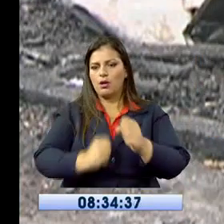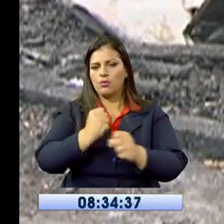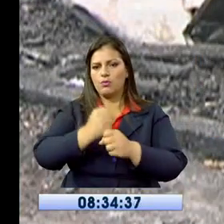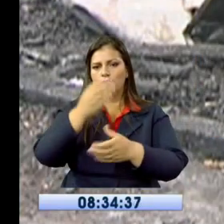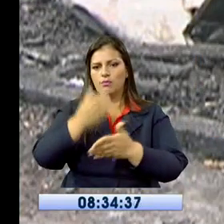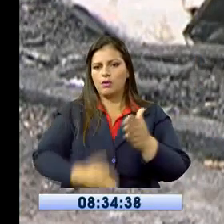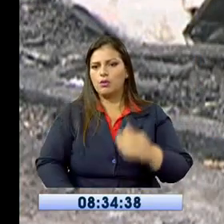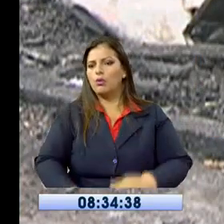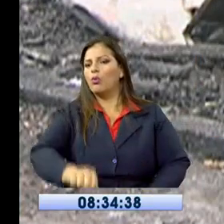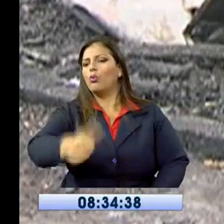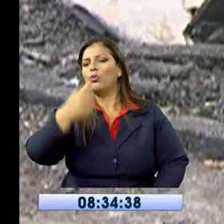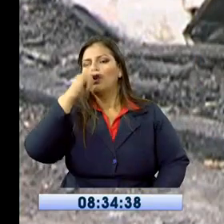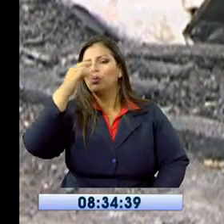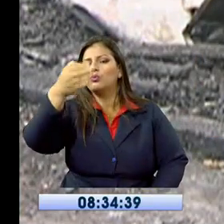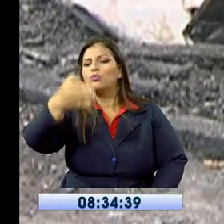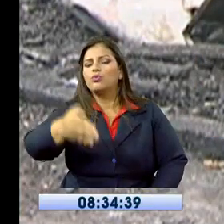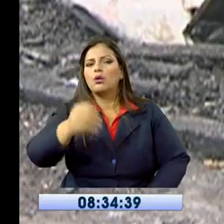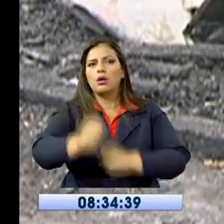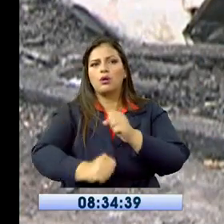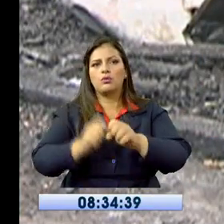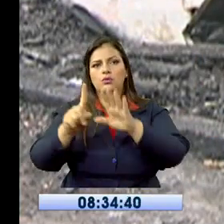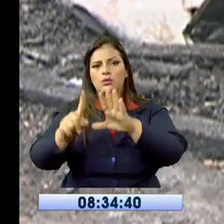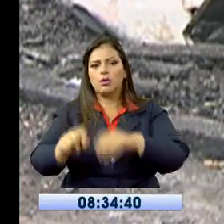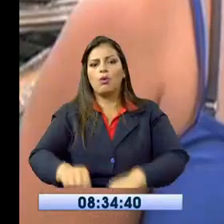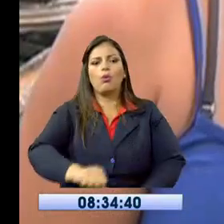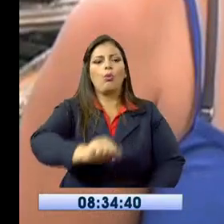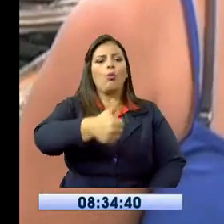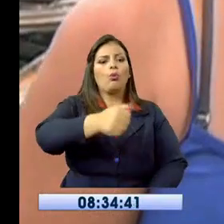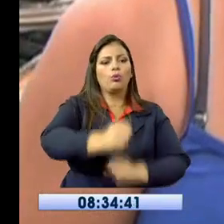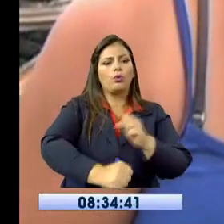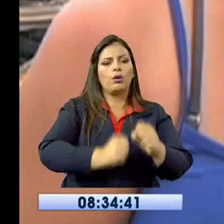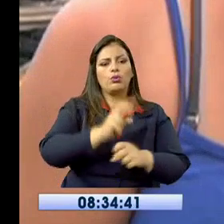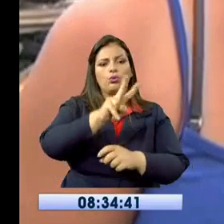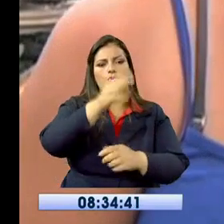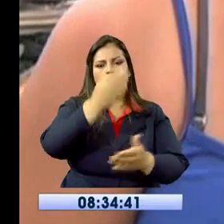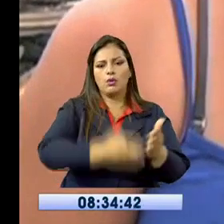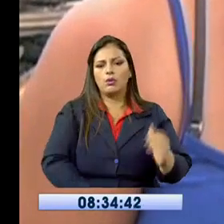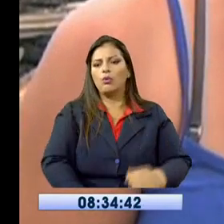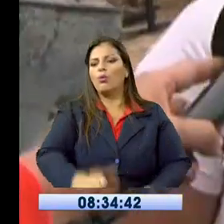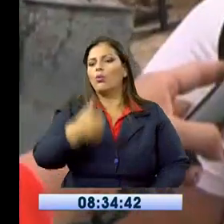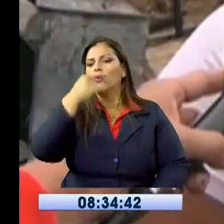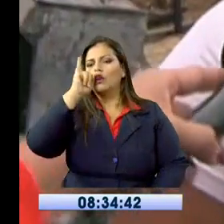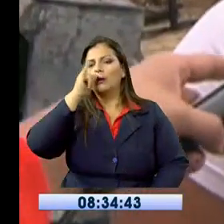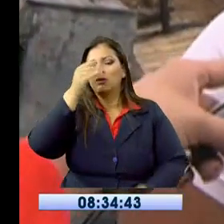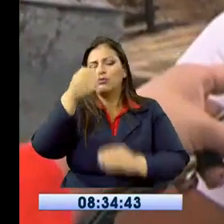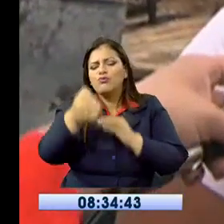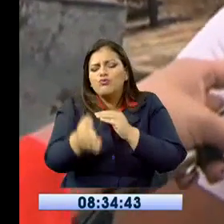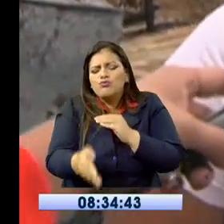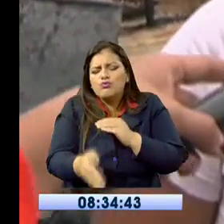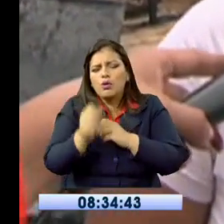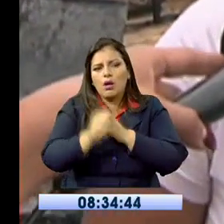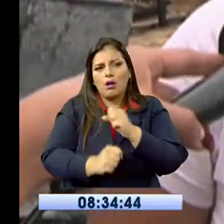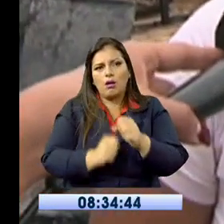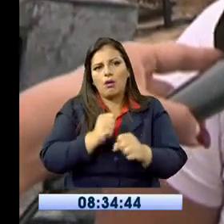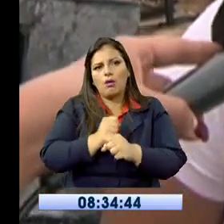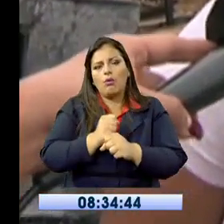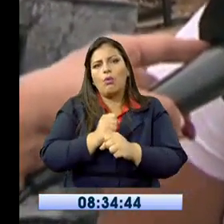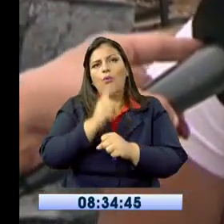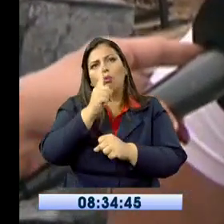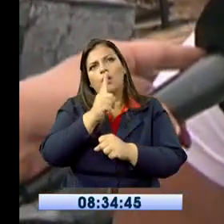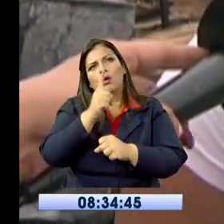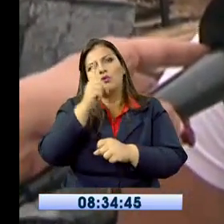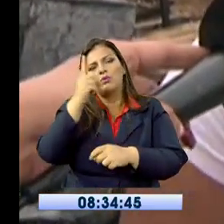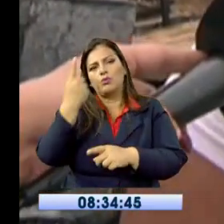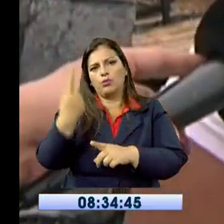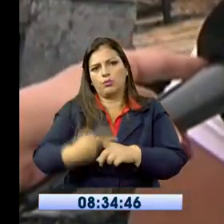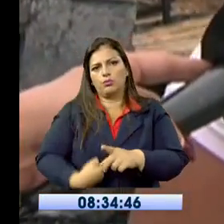6, el otro tiene 2 años y medio, y 1 año y 1 mes tiene el último. Y me gustaría que la gente de buen corazón,